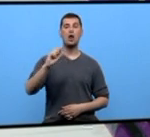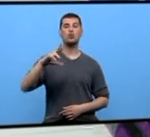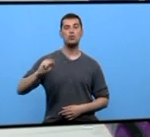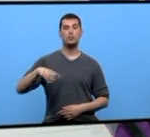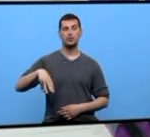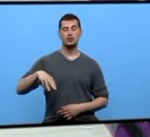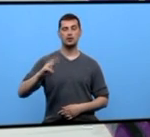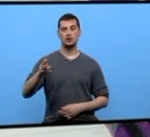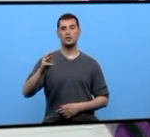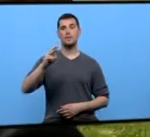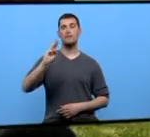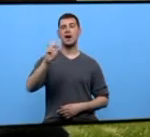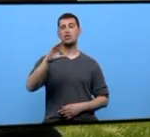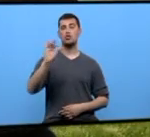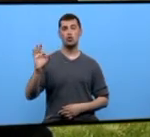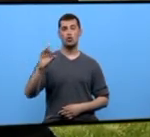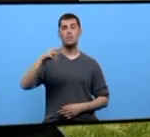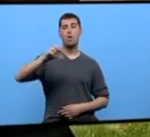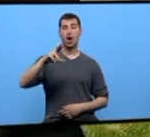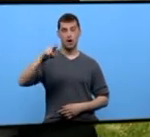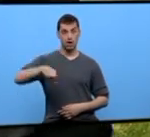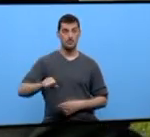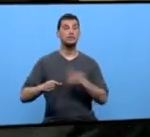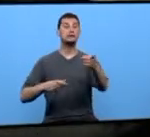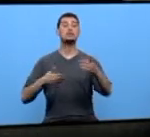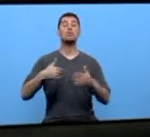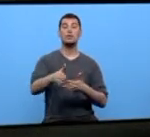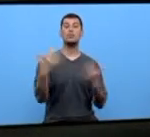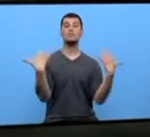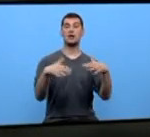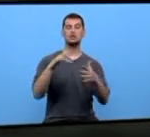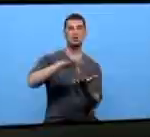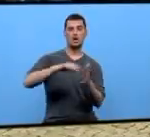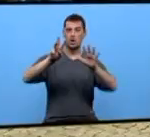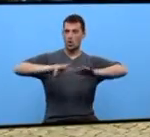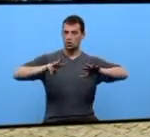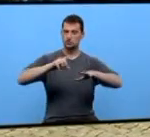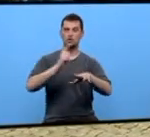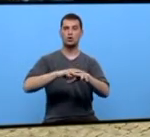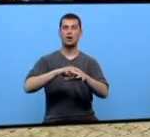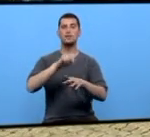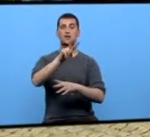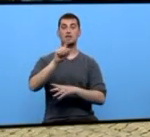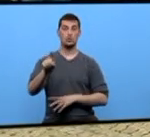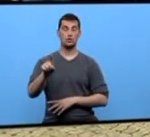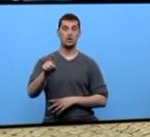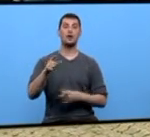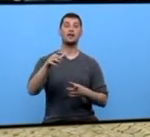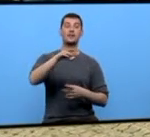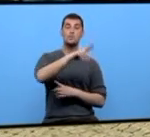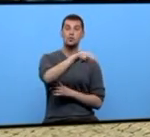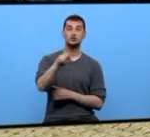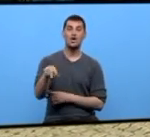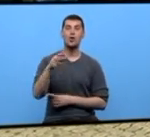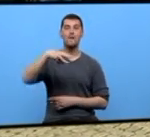Soto, Pardo e Moana. A gala terá lugar o vindeiro mércores día 8, ás 21 horas, no Museo Interactivo da Historia de